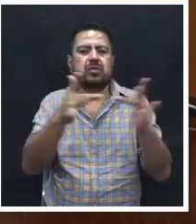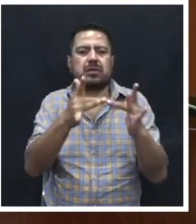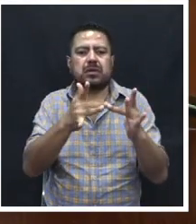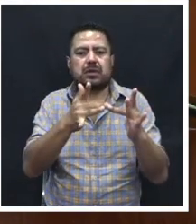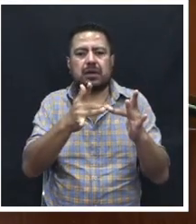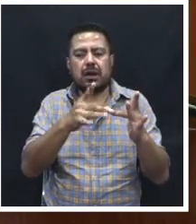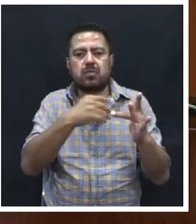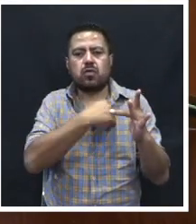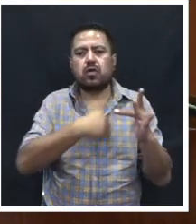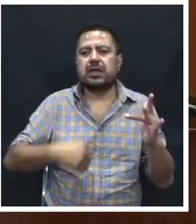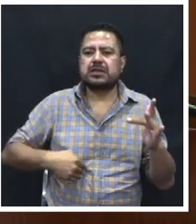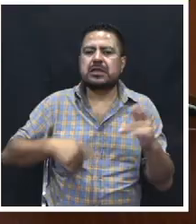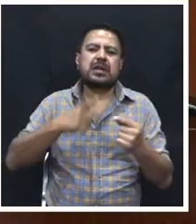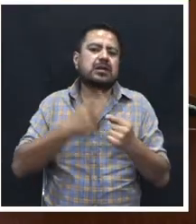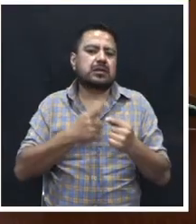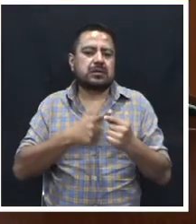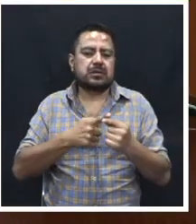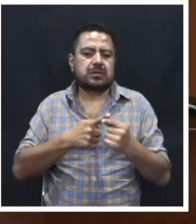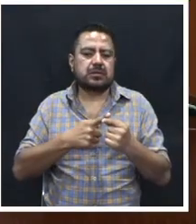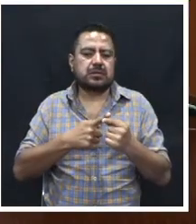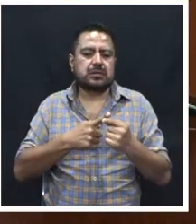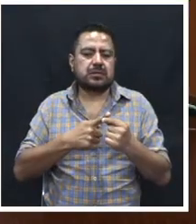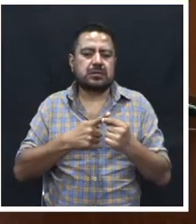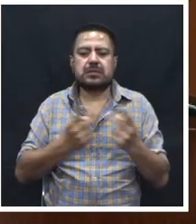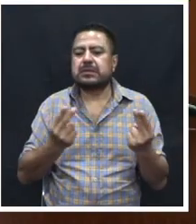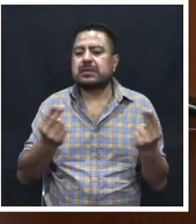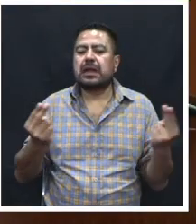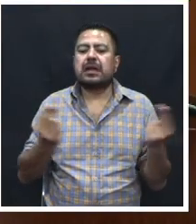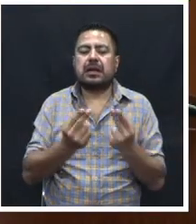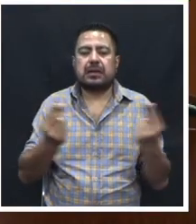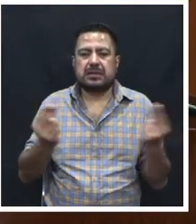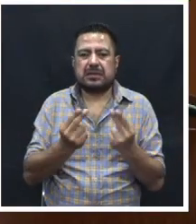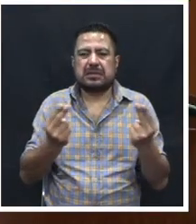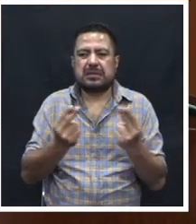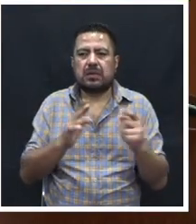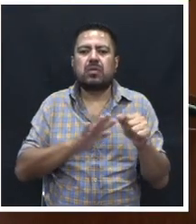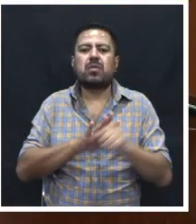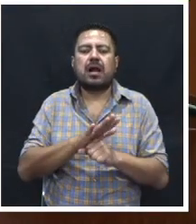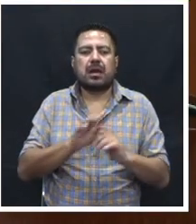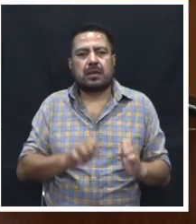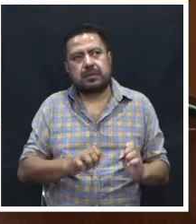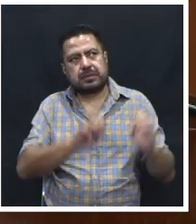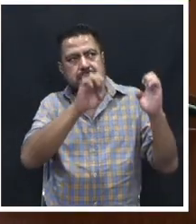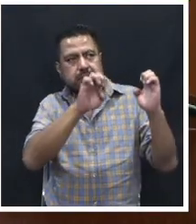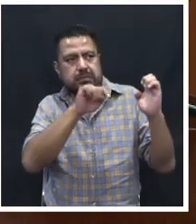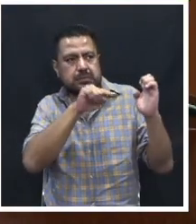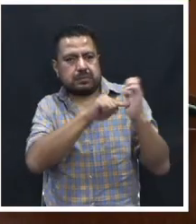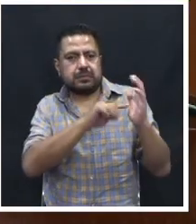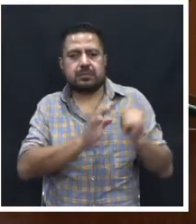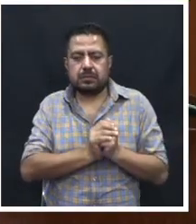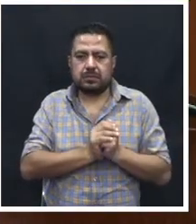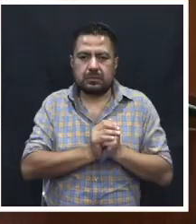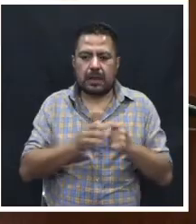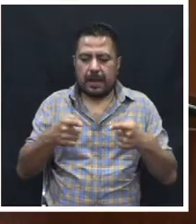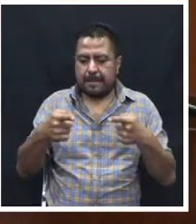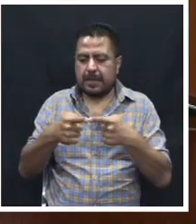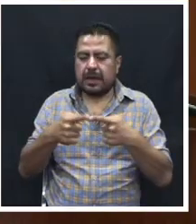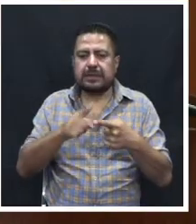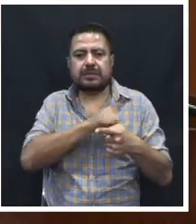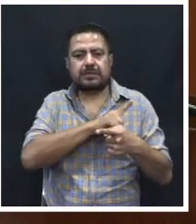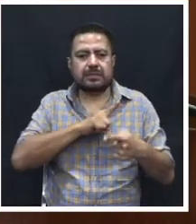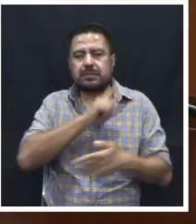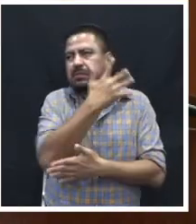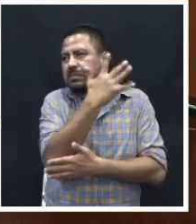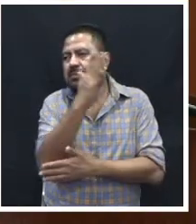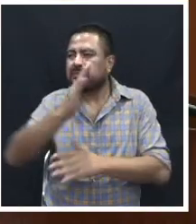al ayuntamiento alguna necesidad en la infraestructura pública. O un parque que requiere ser podado,